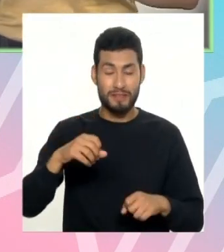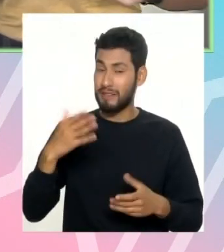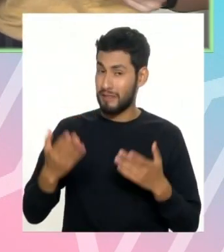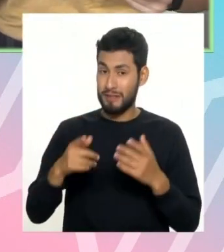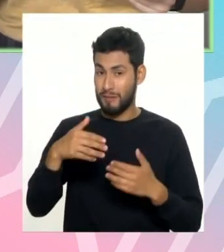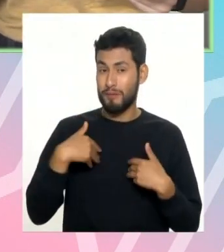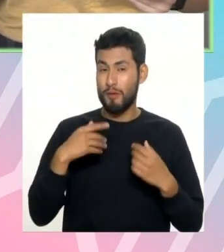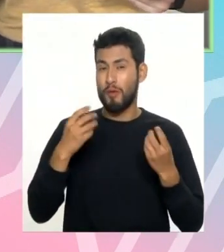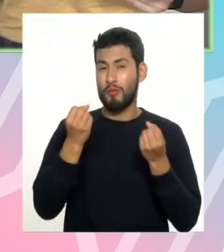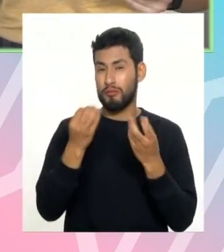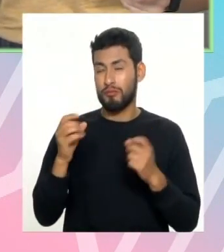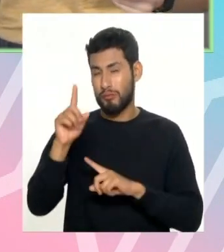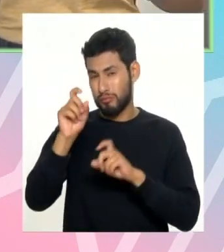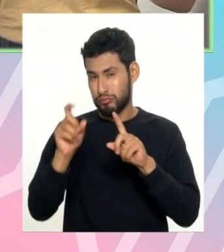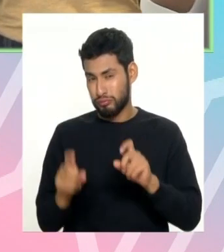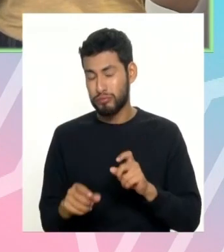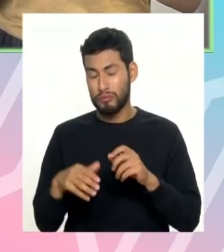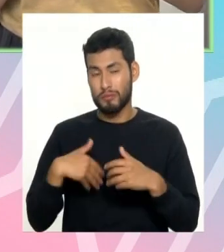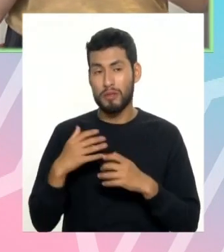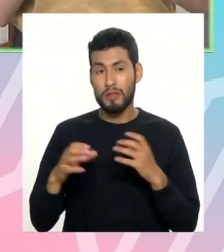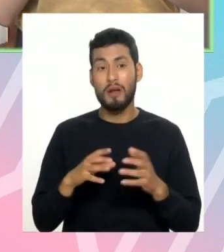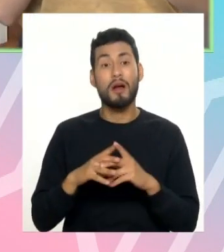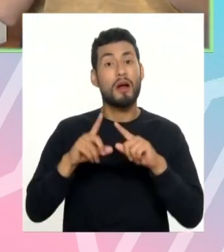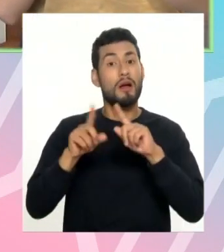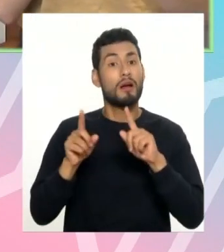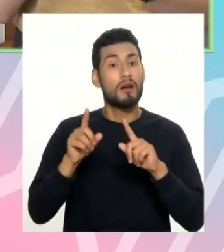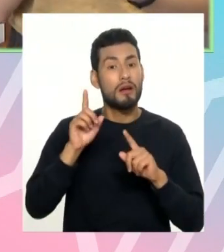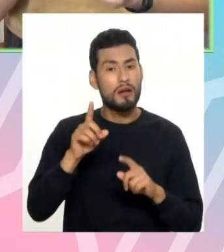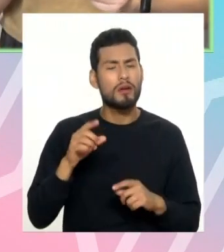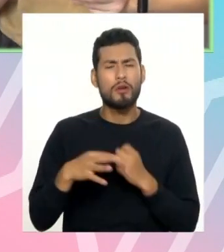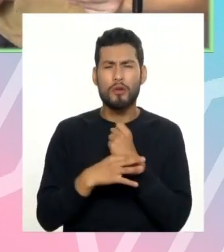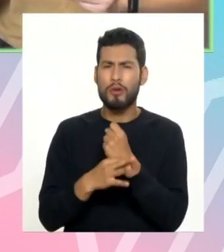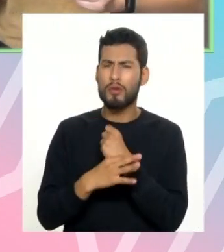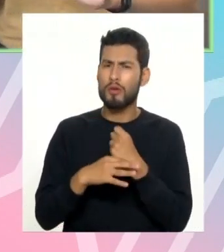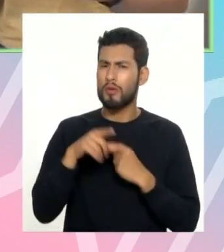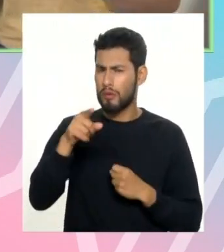seguramente hay muchísima más información para desarrollar. Sin embargo, doctor Tejada,